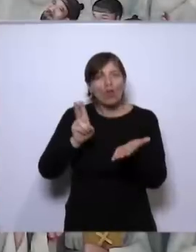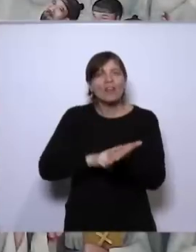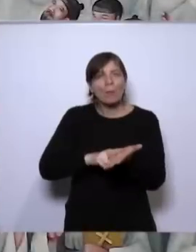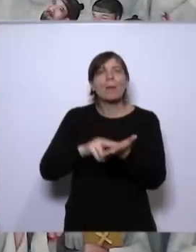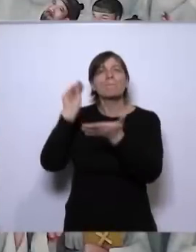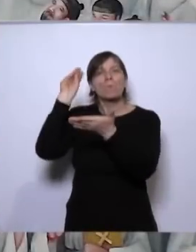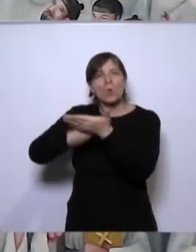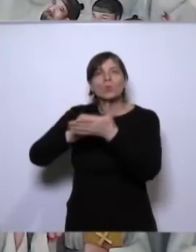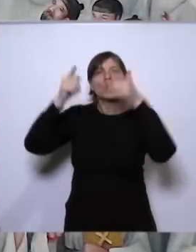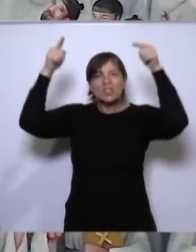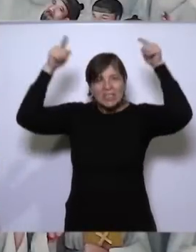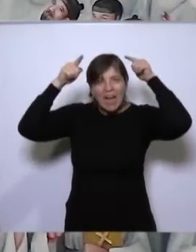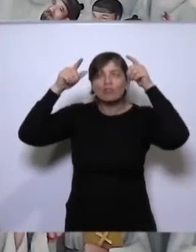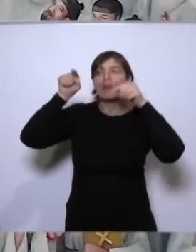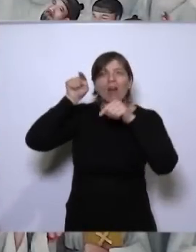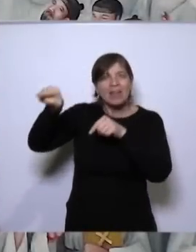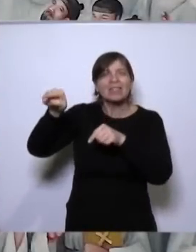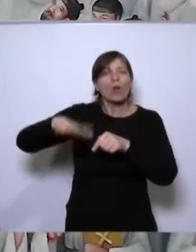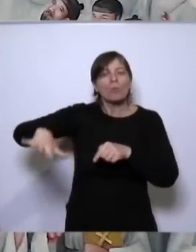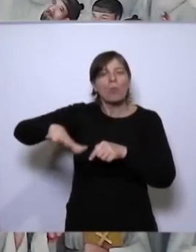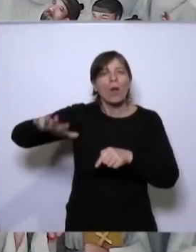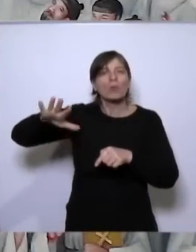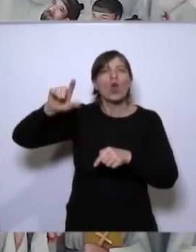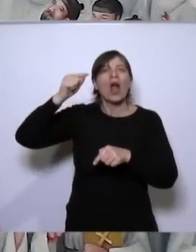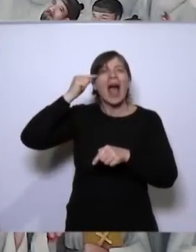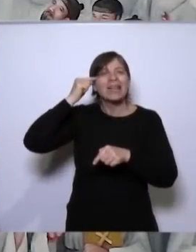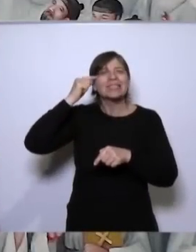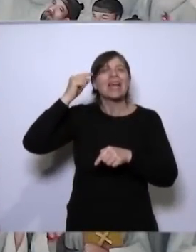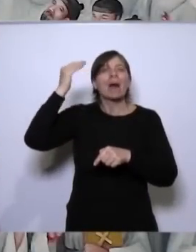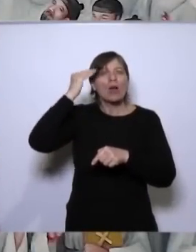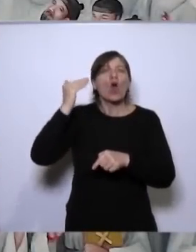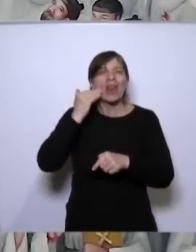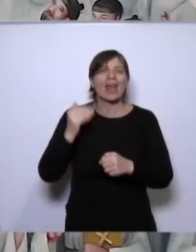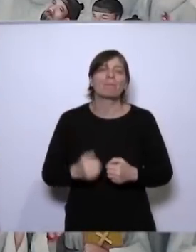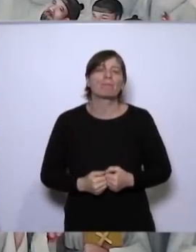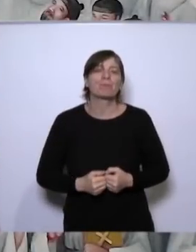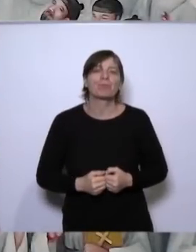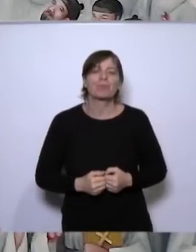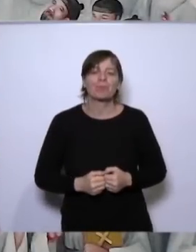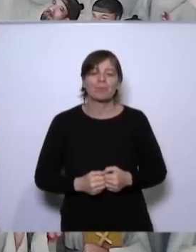En 2014, segundo año de su pontificado,